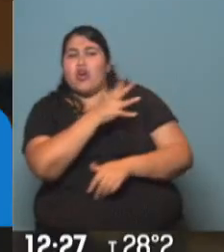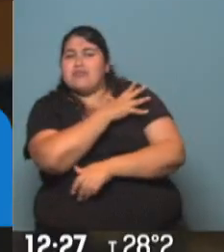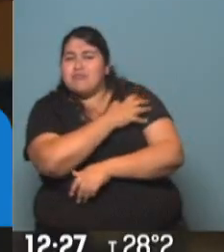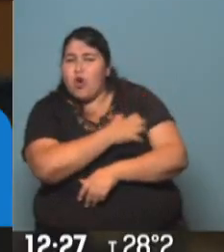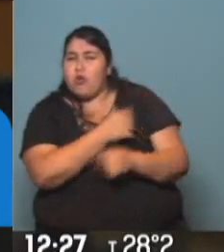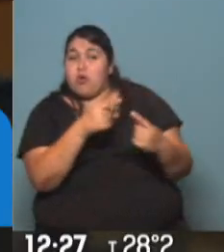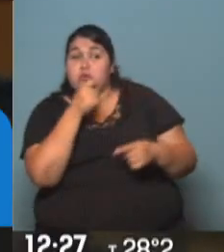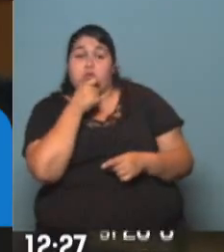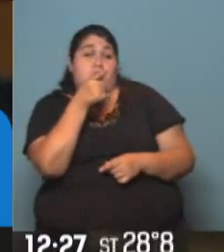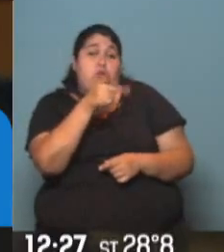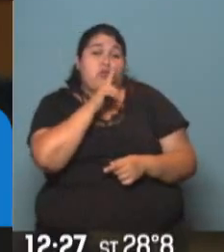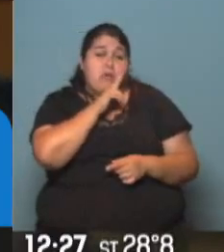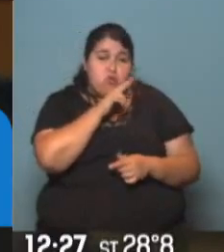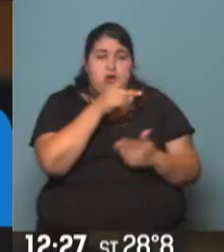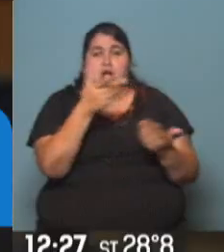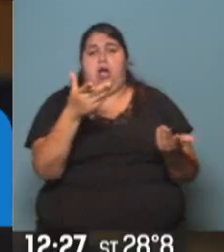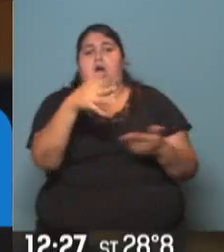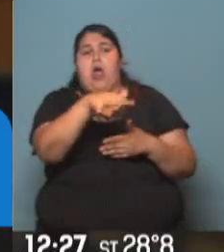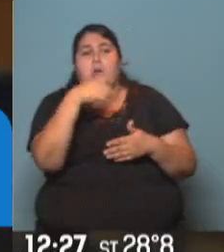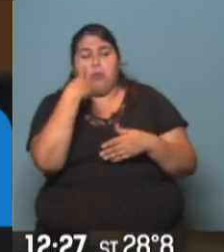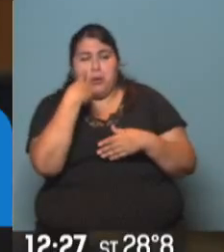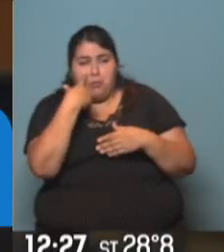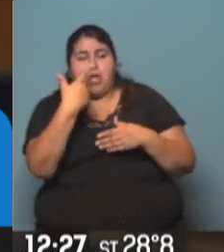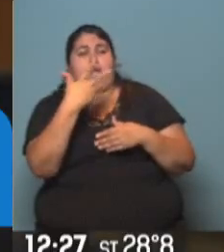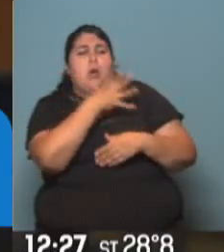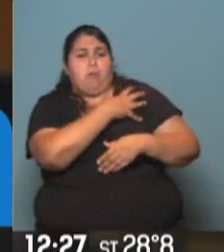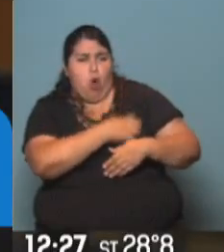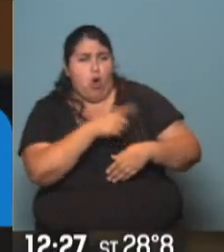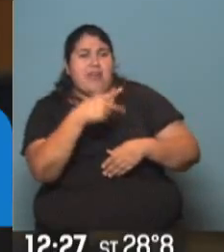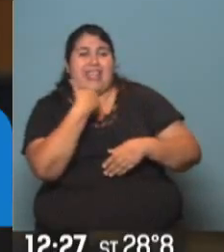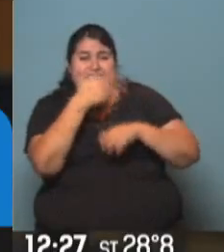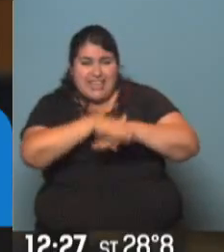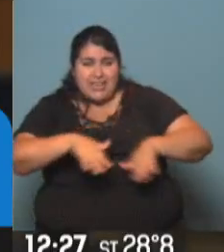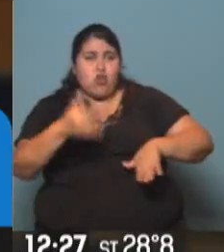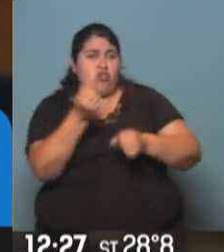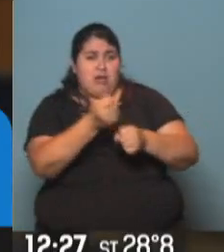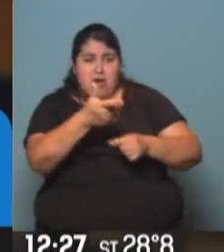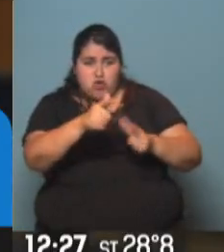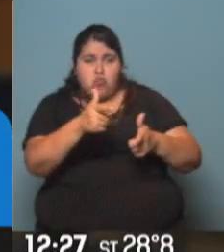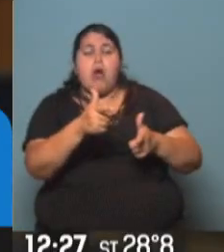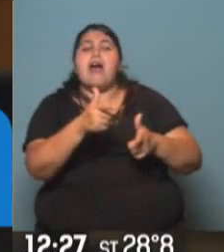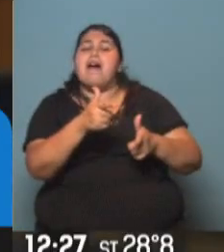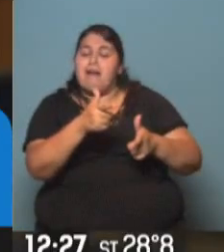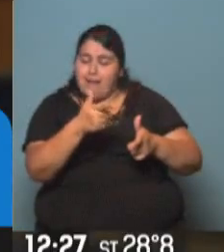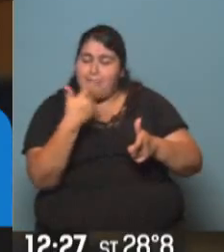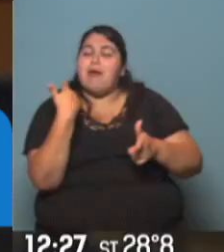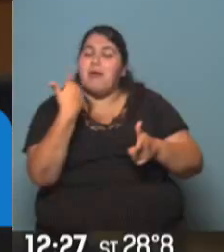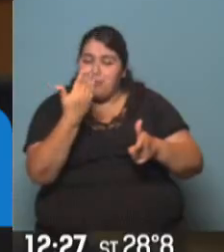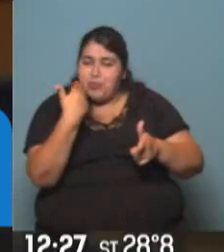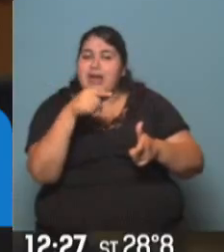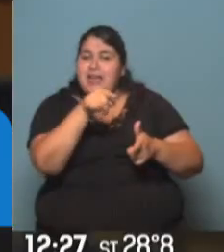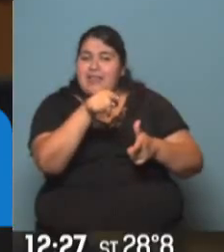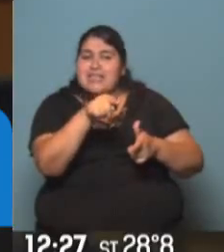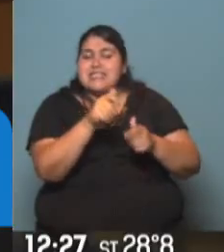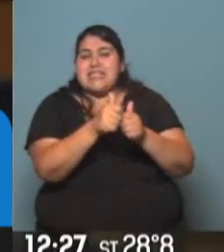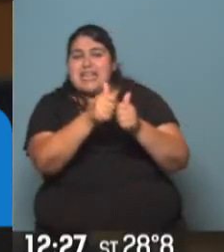mujer de un barrio pobre con hijos a cargo y no tenés un empleo es muy posible que te cueste más salir de